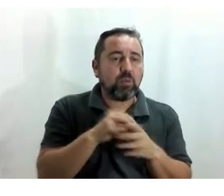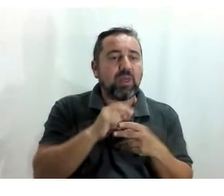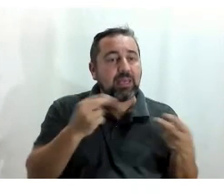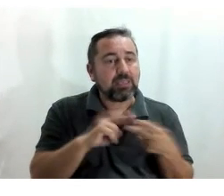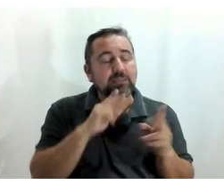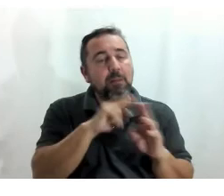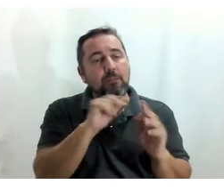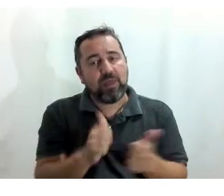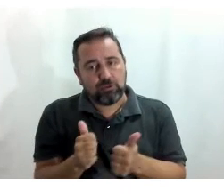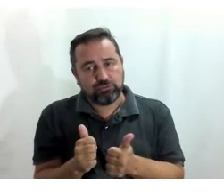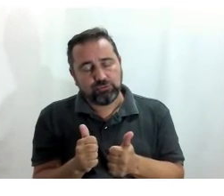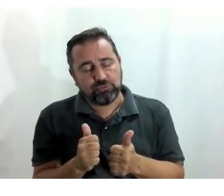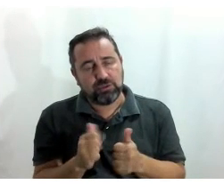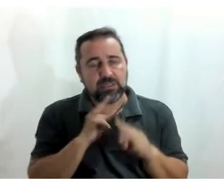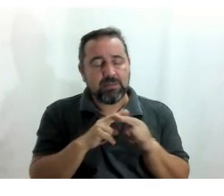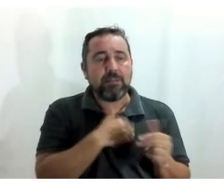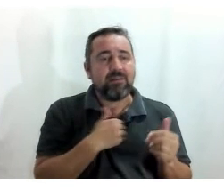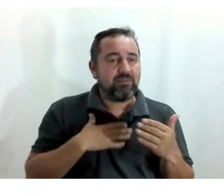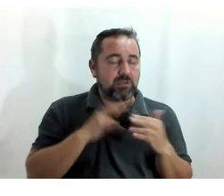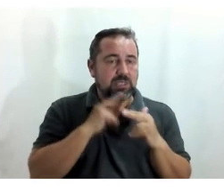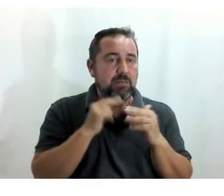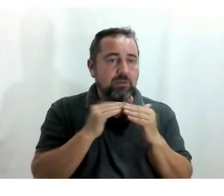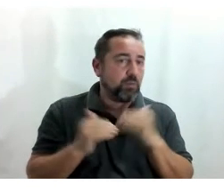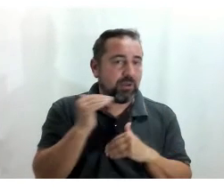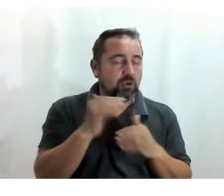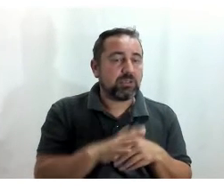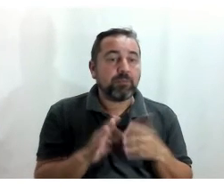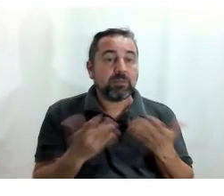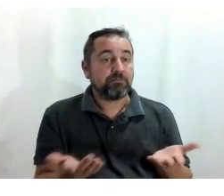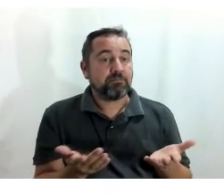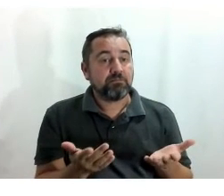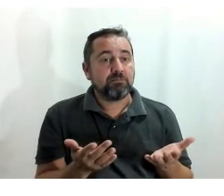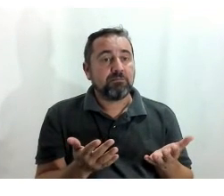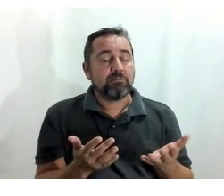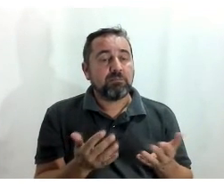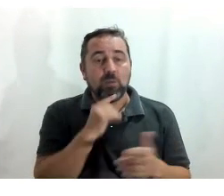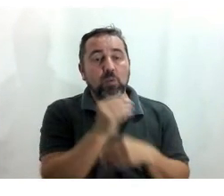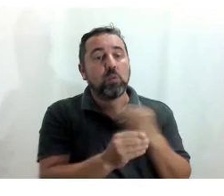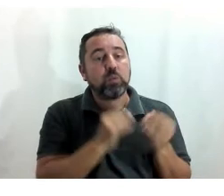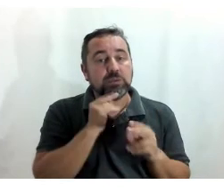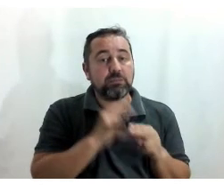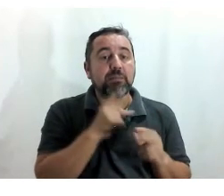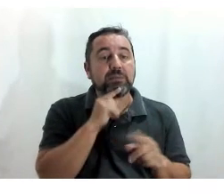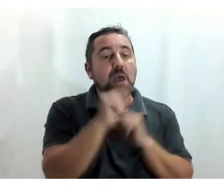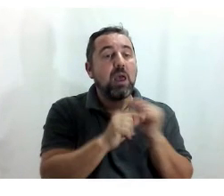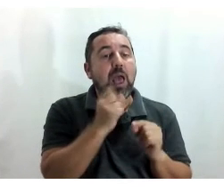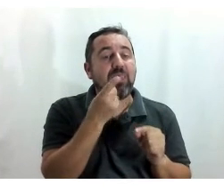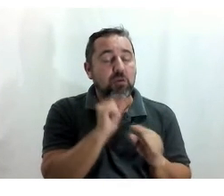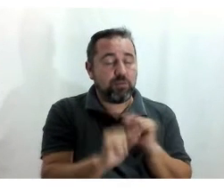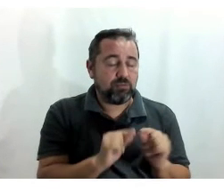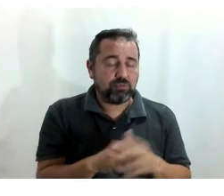modelos mamíferos superiores. Pues en este caso, mediante la utilización de adenovirus, se